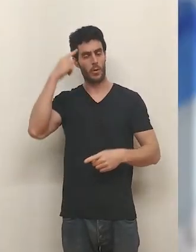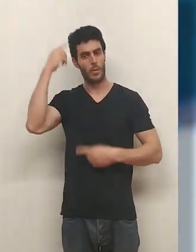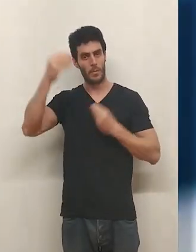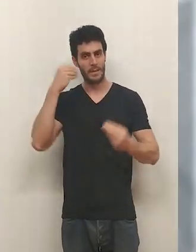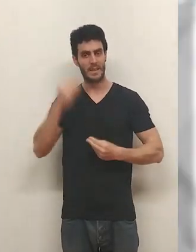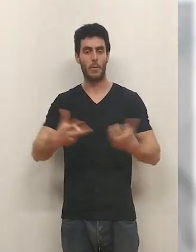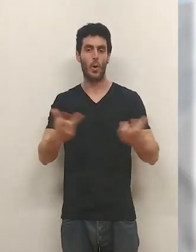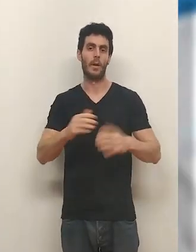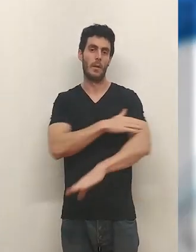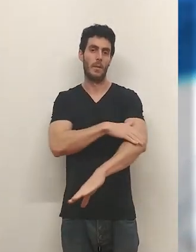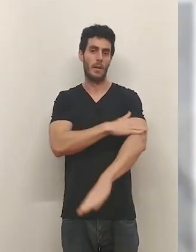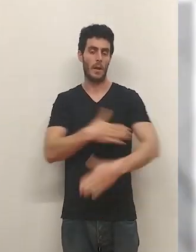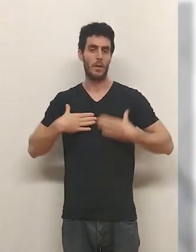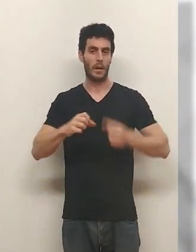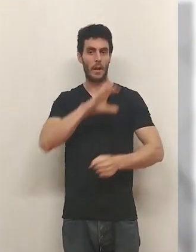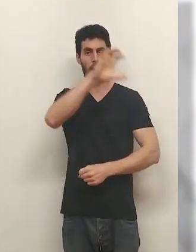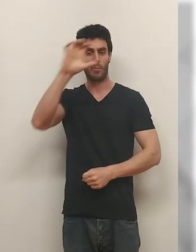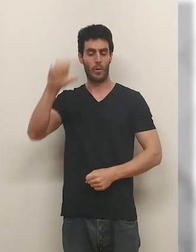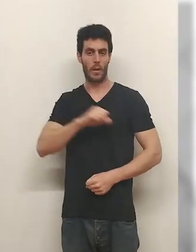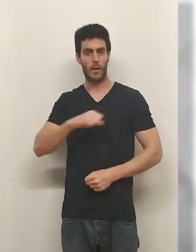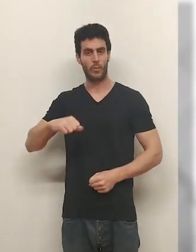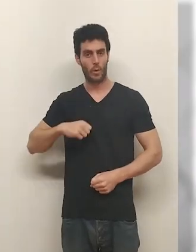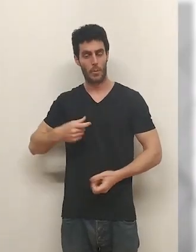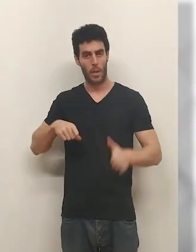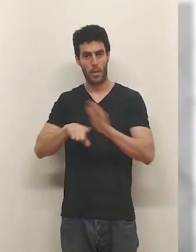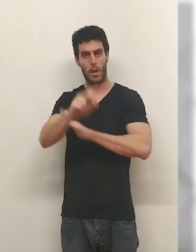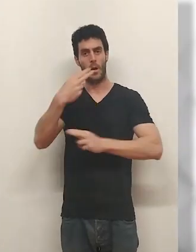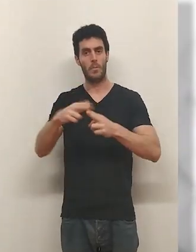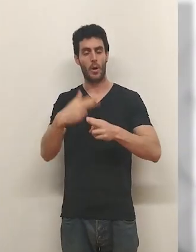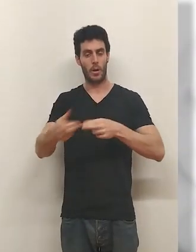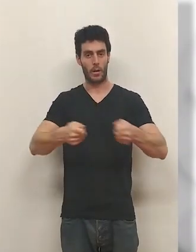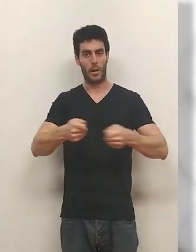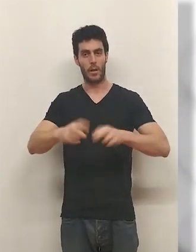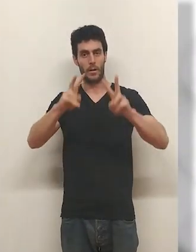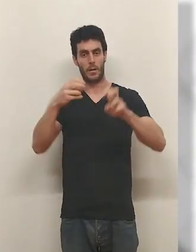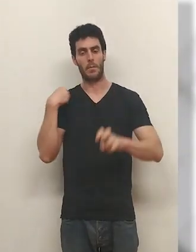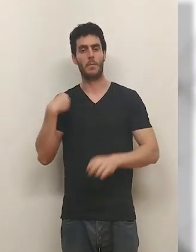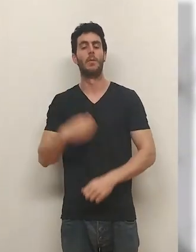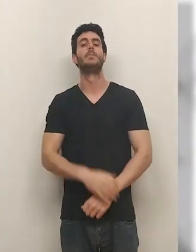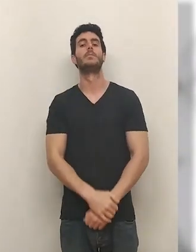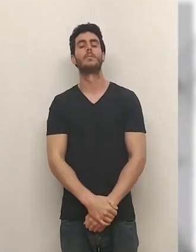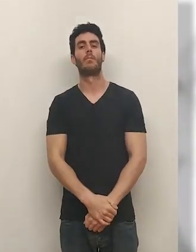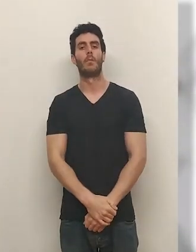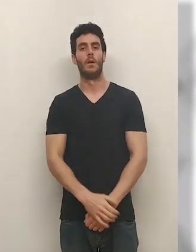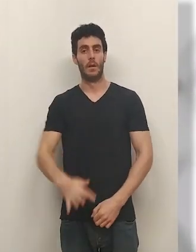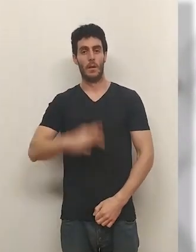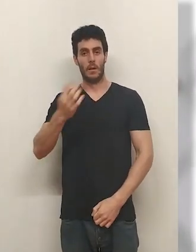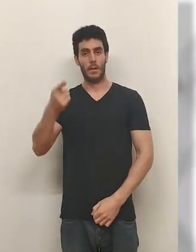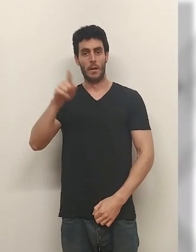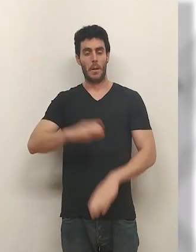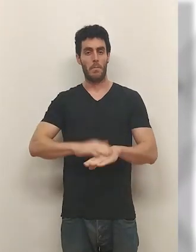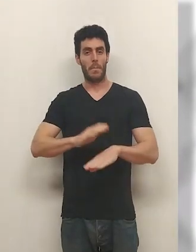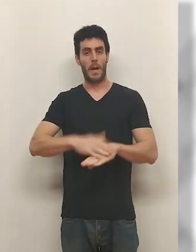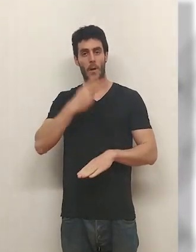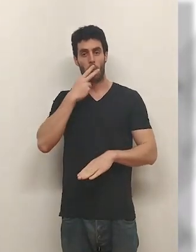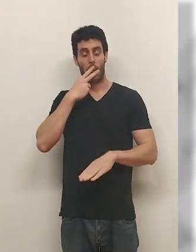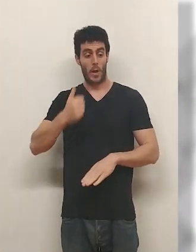urgente que el Ministerio de Sanidad y las comunidades autónomas avancen en las políticas de regulación en este tema. De hecho, también, para